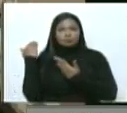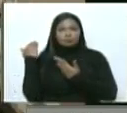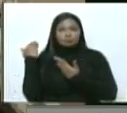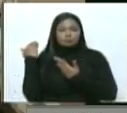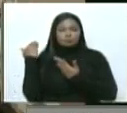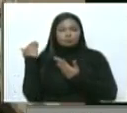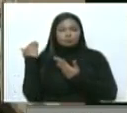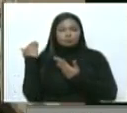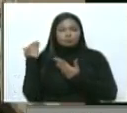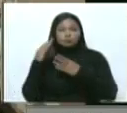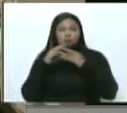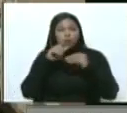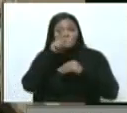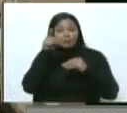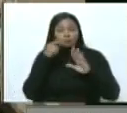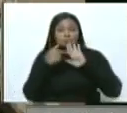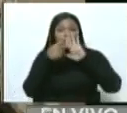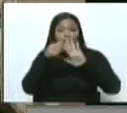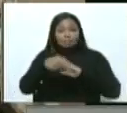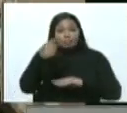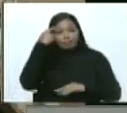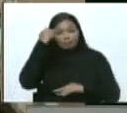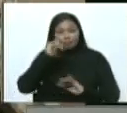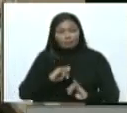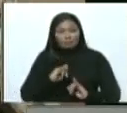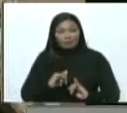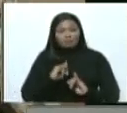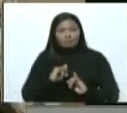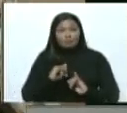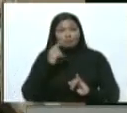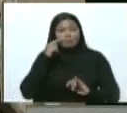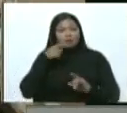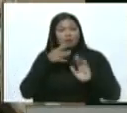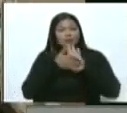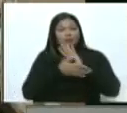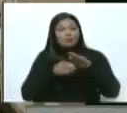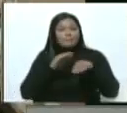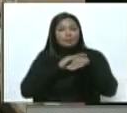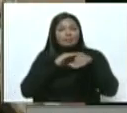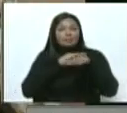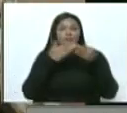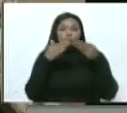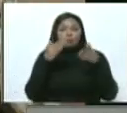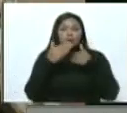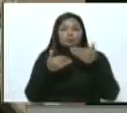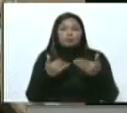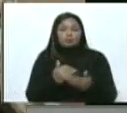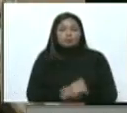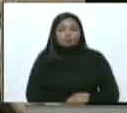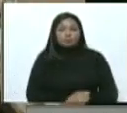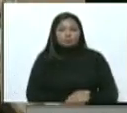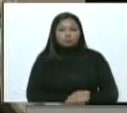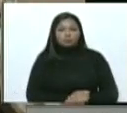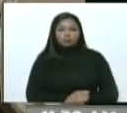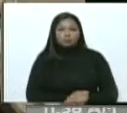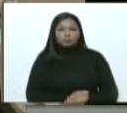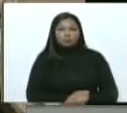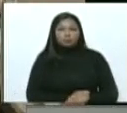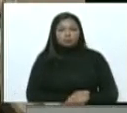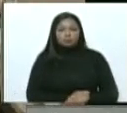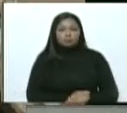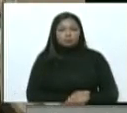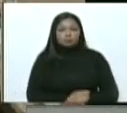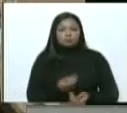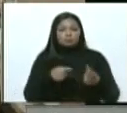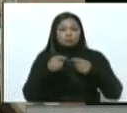Todos estos sujetos van a ser presentados el día de hoy y serán imputados por el Ministerio Público por los delitos de